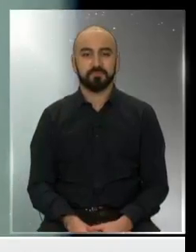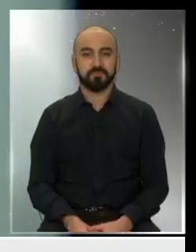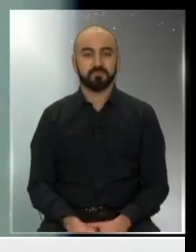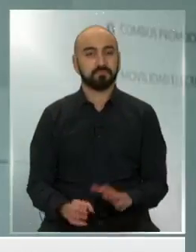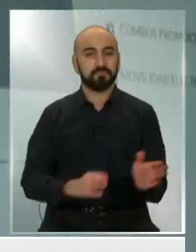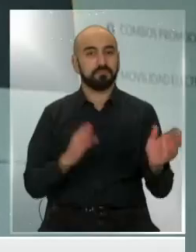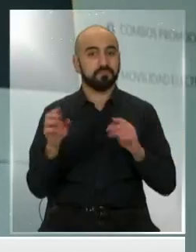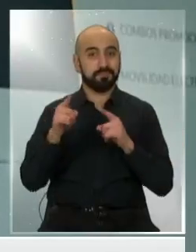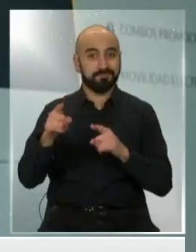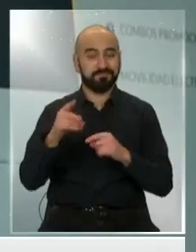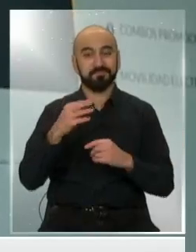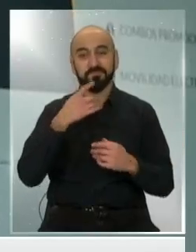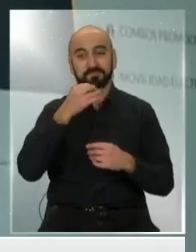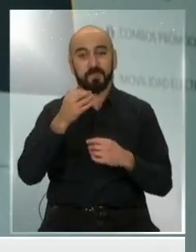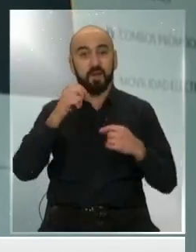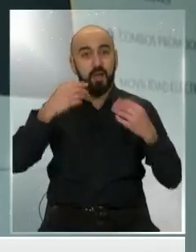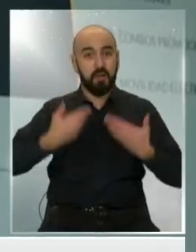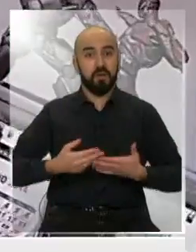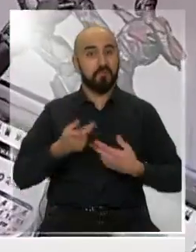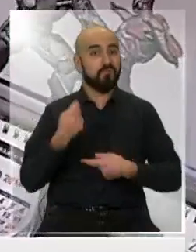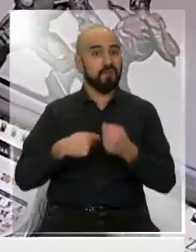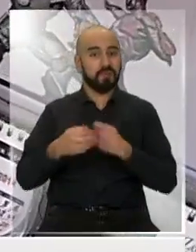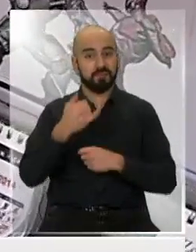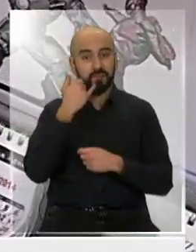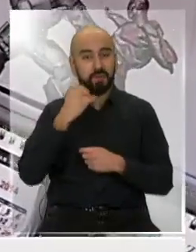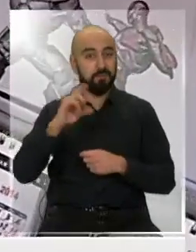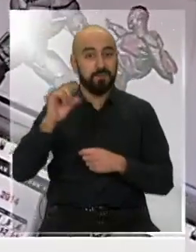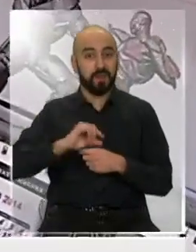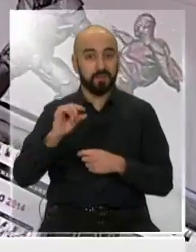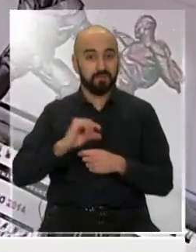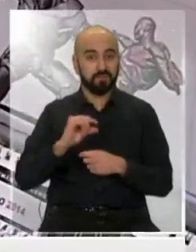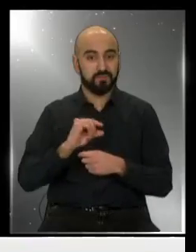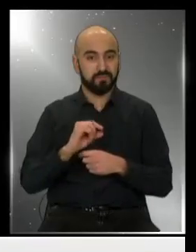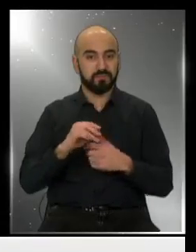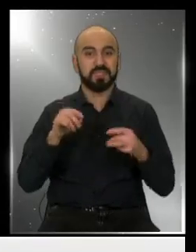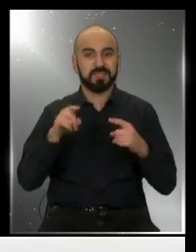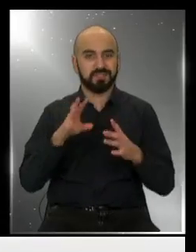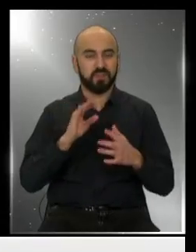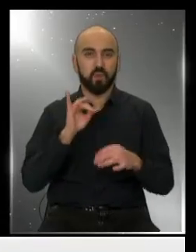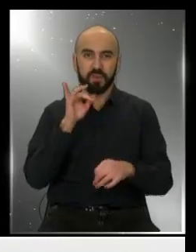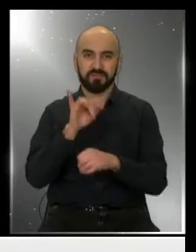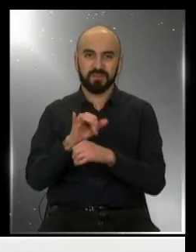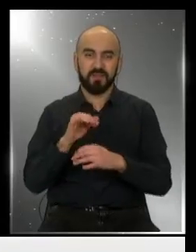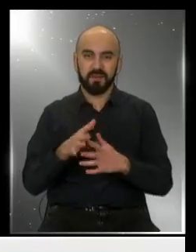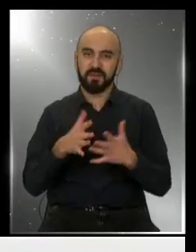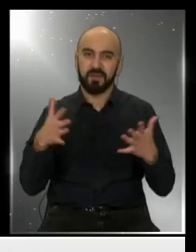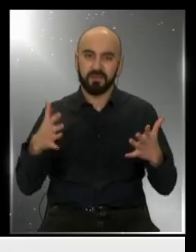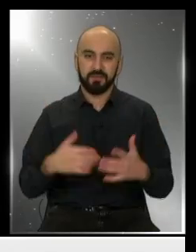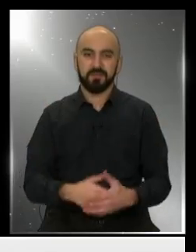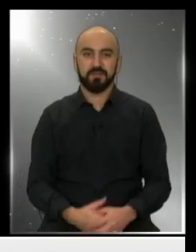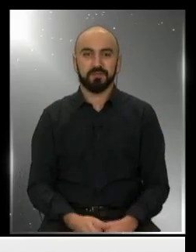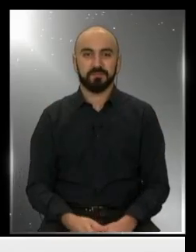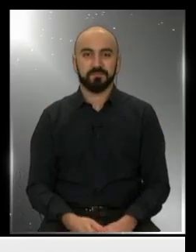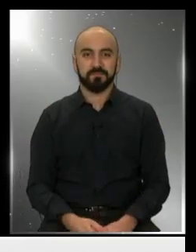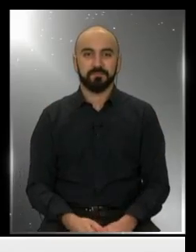Según Ignacio, hoy la venta de celulares a bajos costos es una de las estafas más